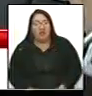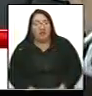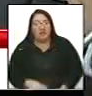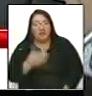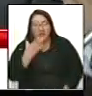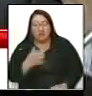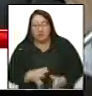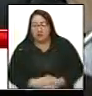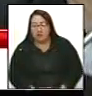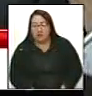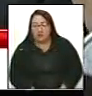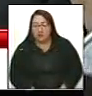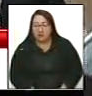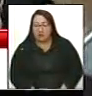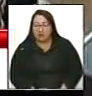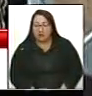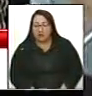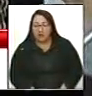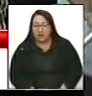gracias.